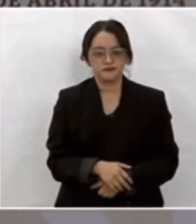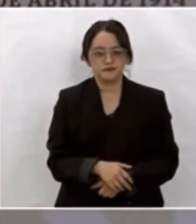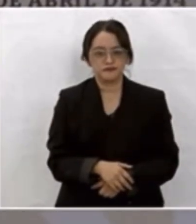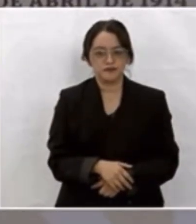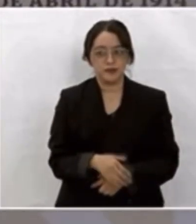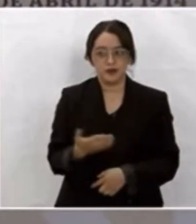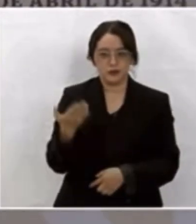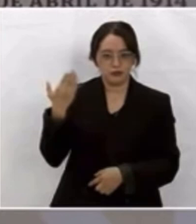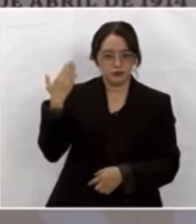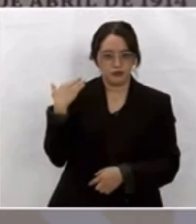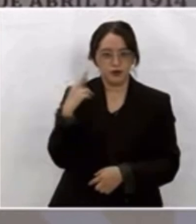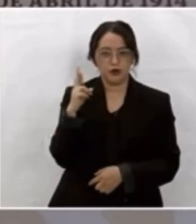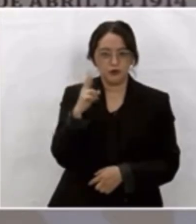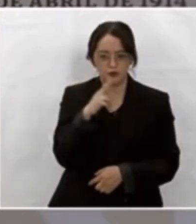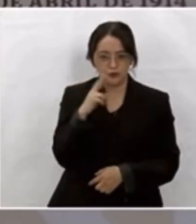Rusia